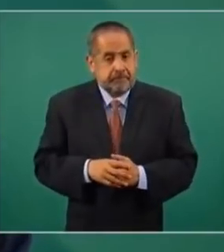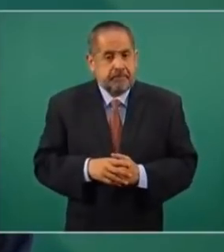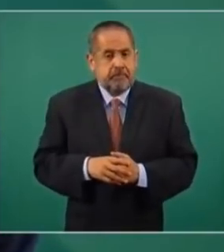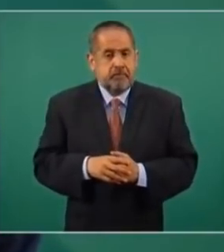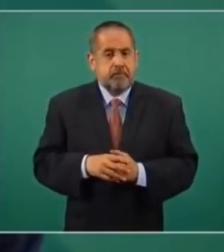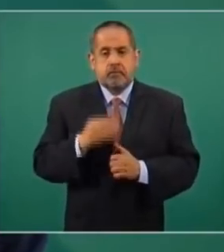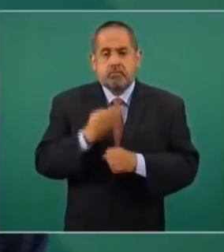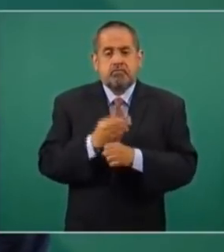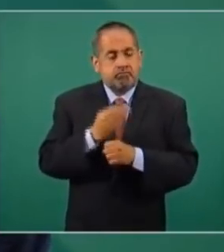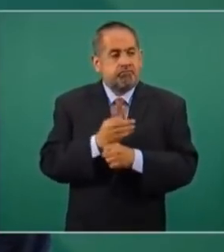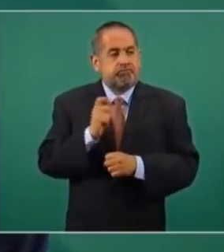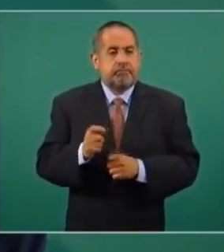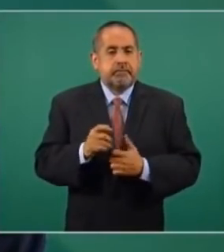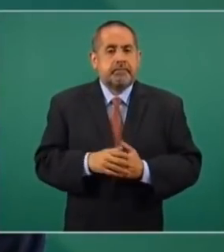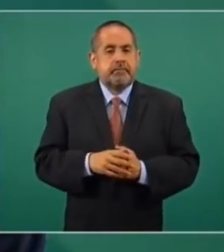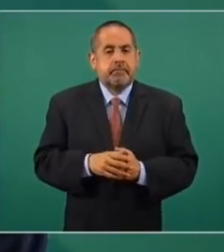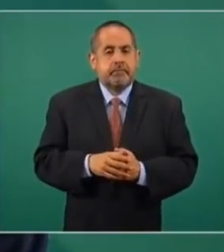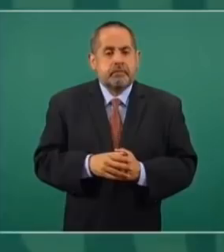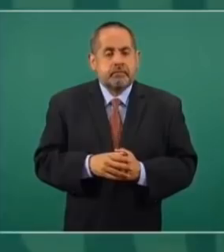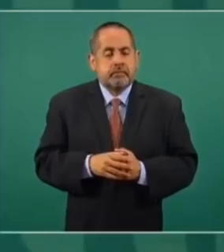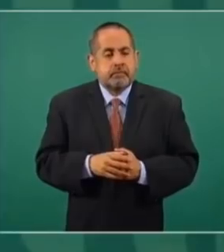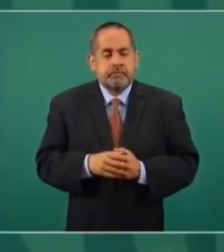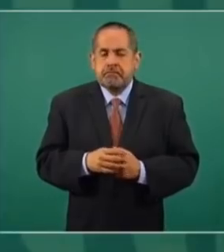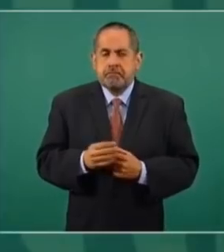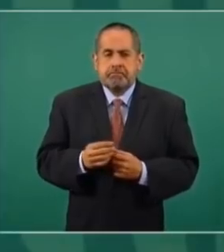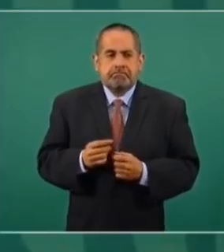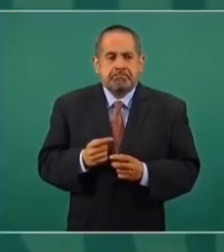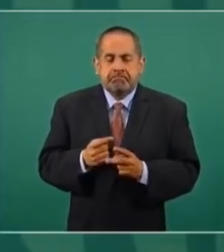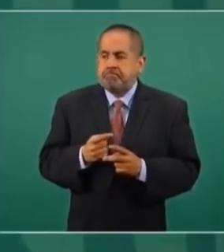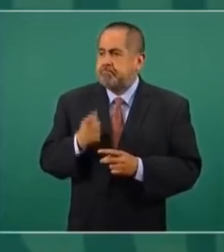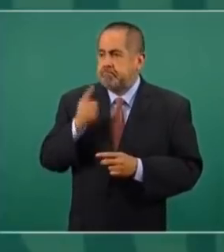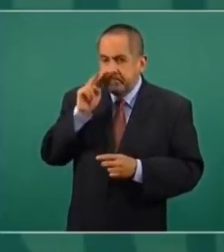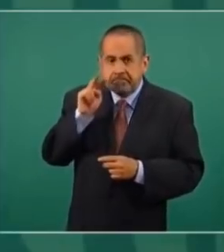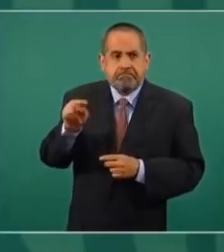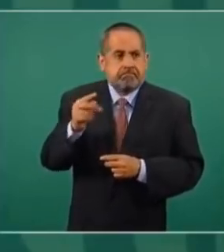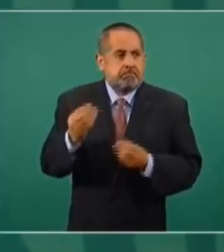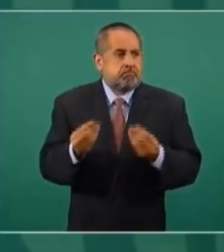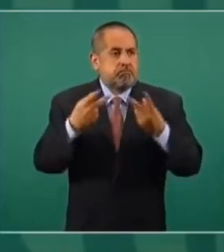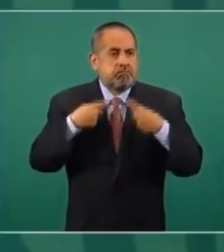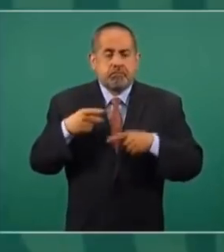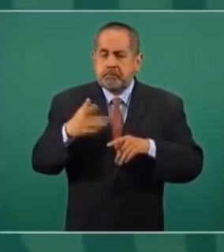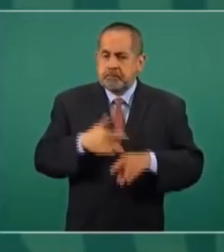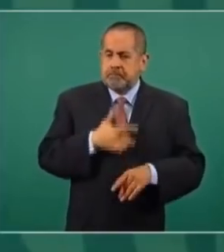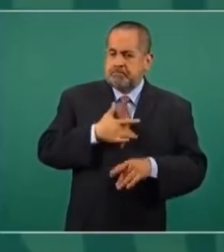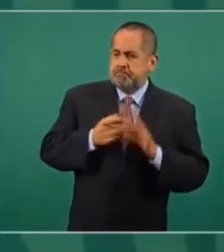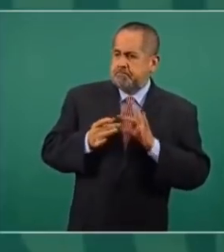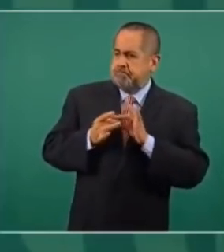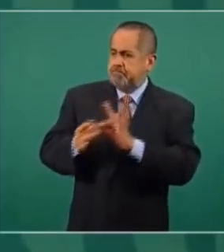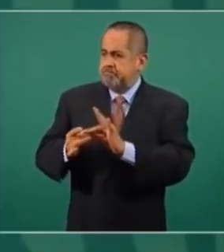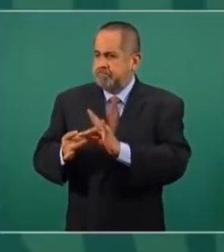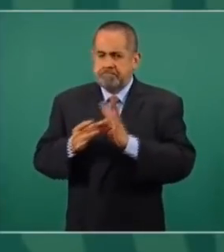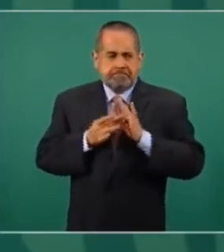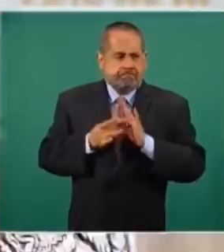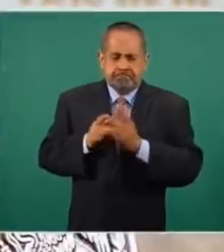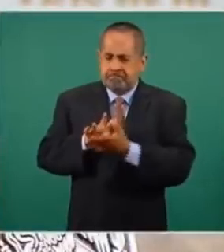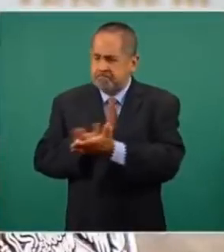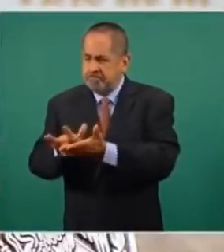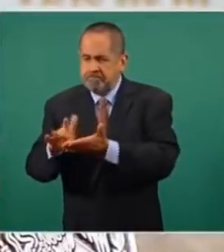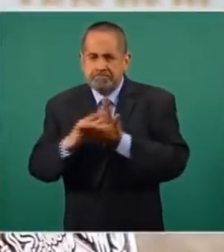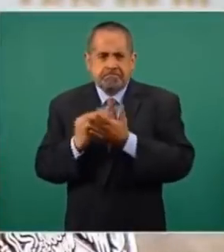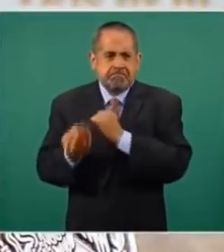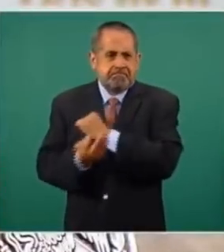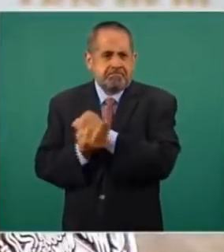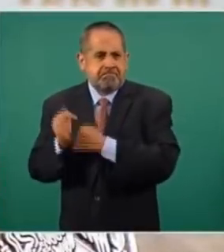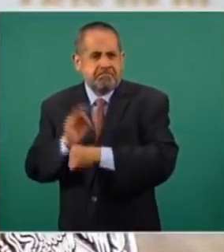Está emergiendo mucha solidaridad, mucho humanismo.